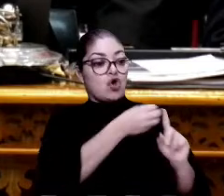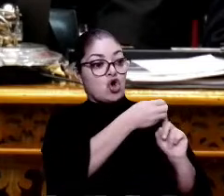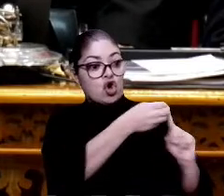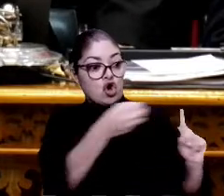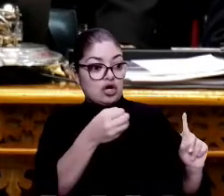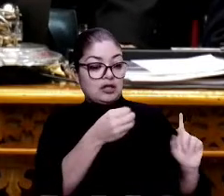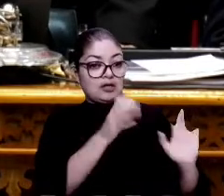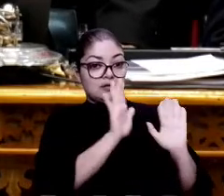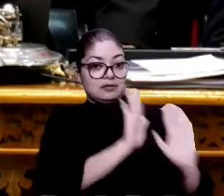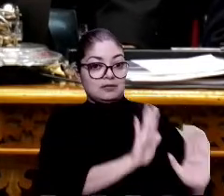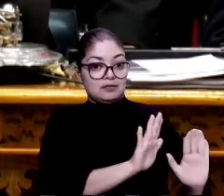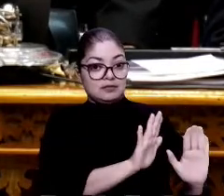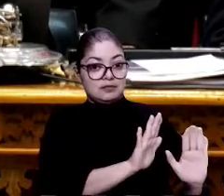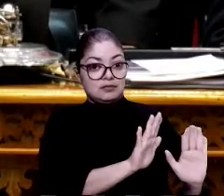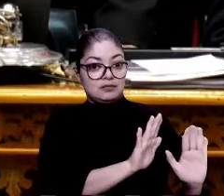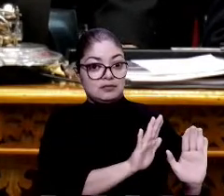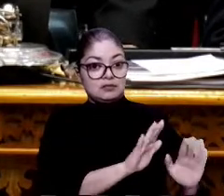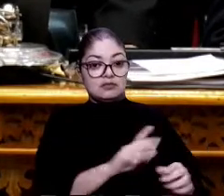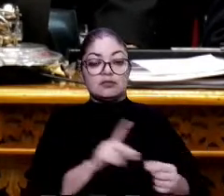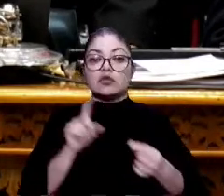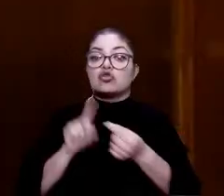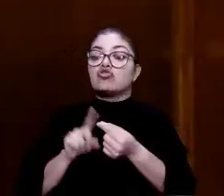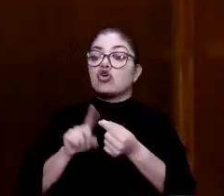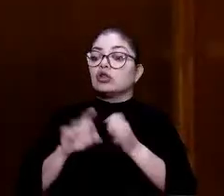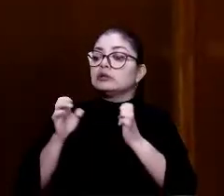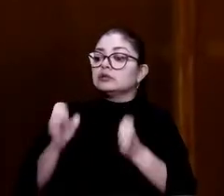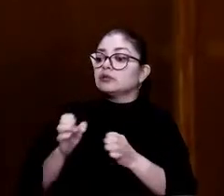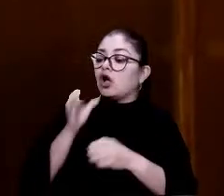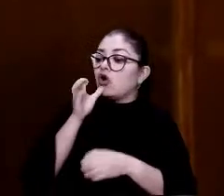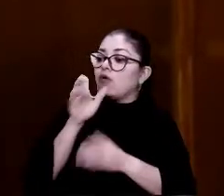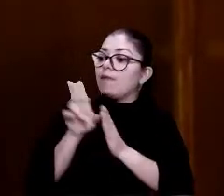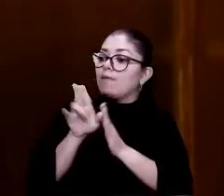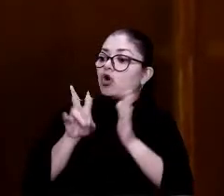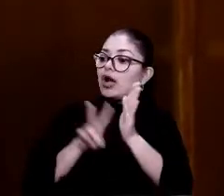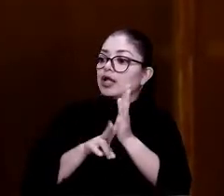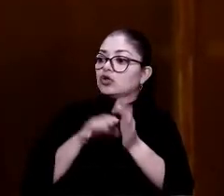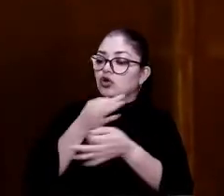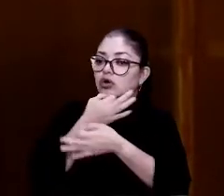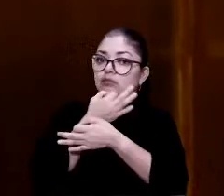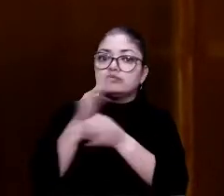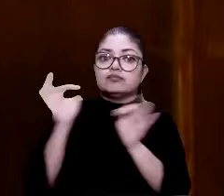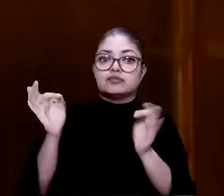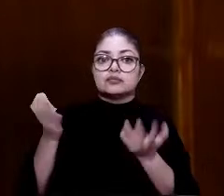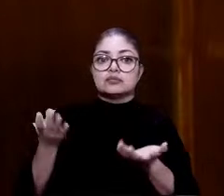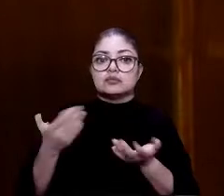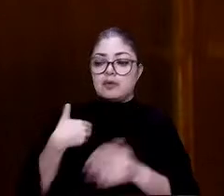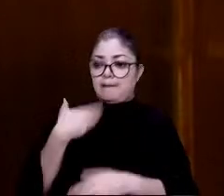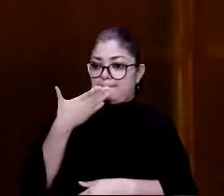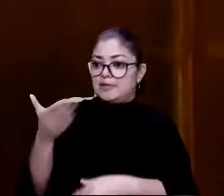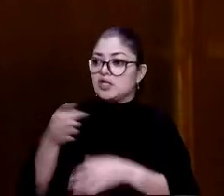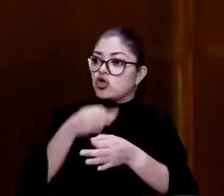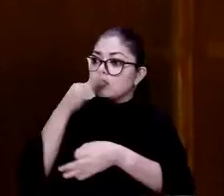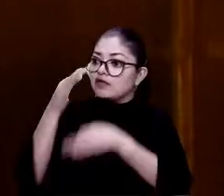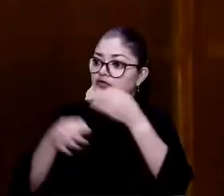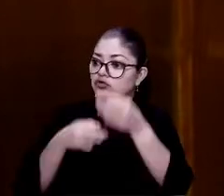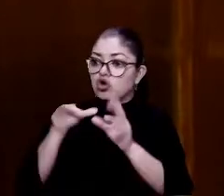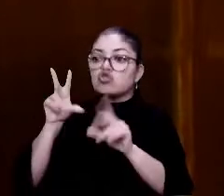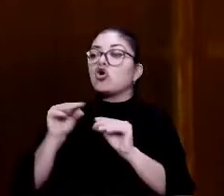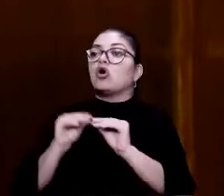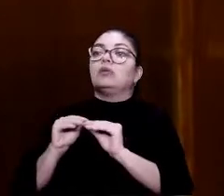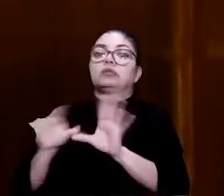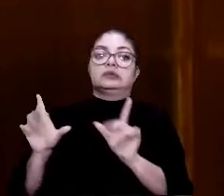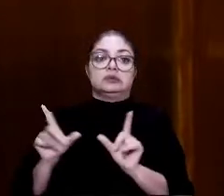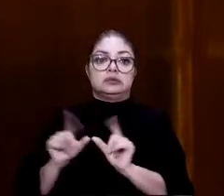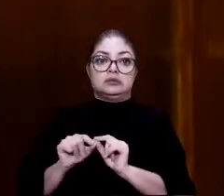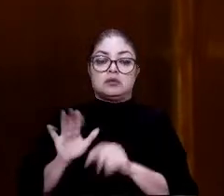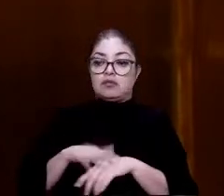atengan... ¿Dónde se difunden las convocatorias de los programas sociales? Pedimos la difusión, no la publicación,